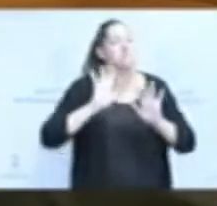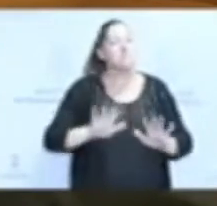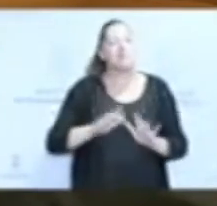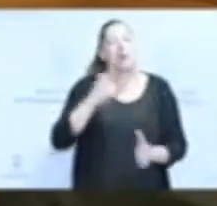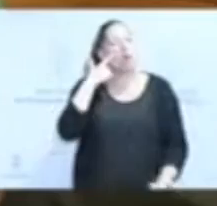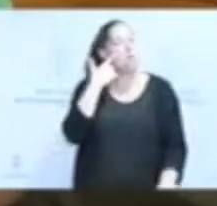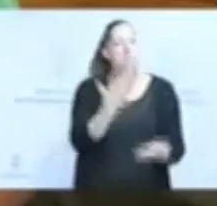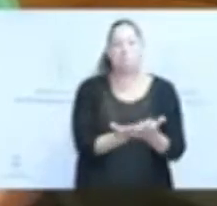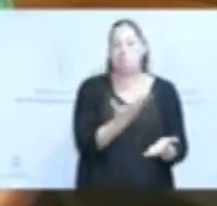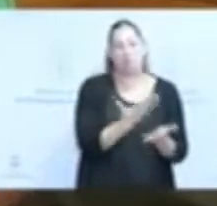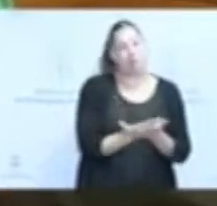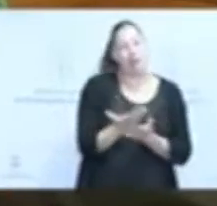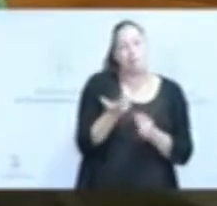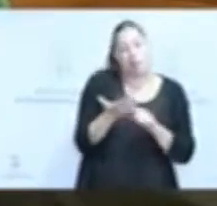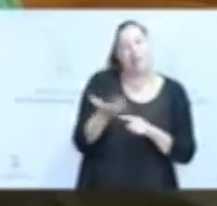más que 1000 palabras.